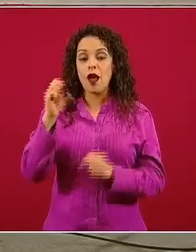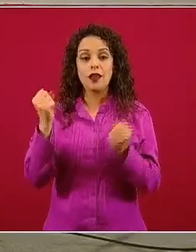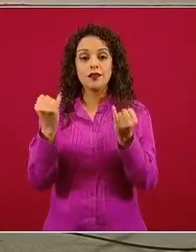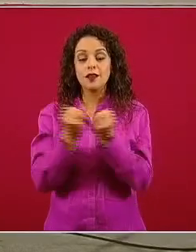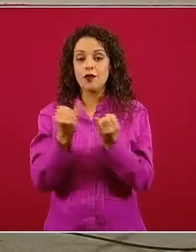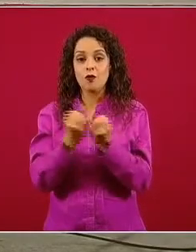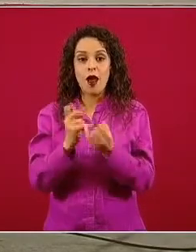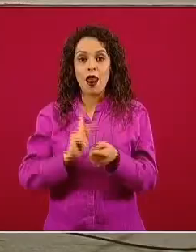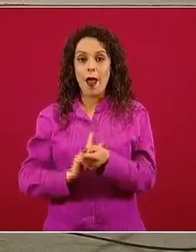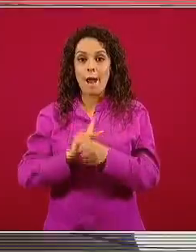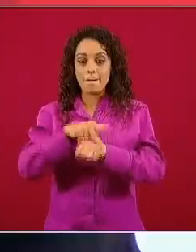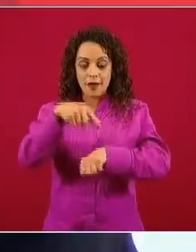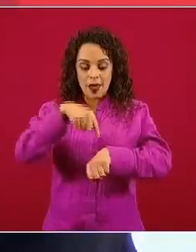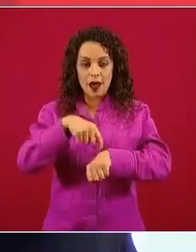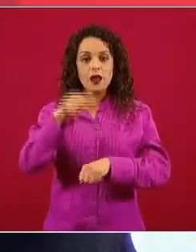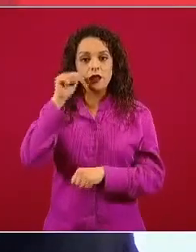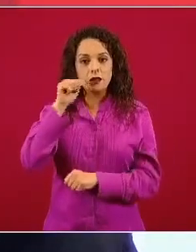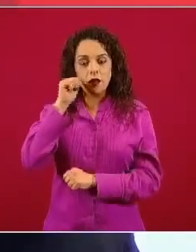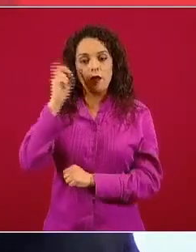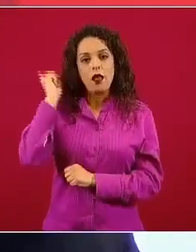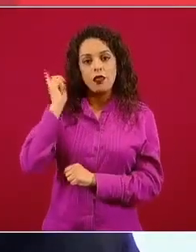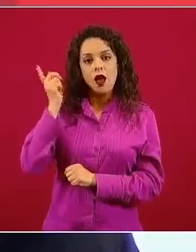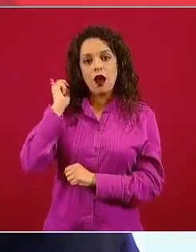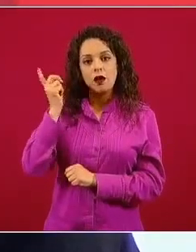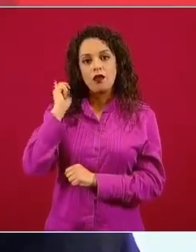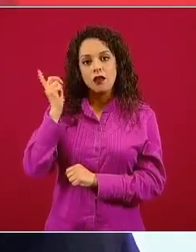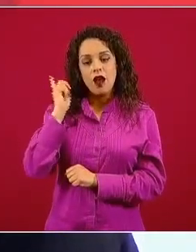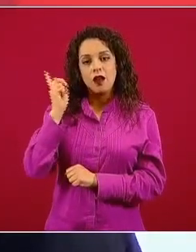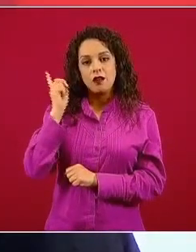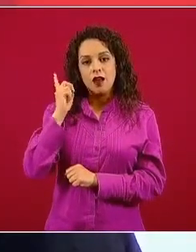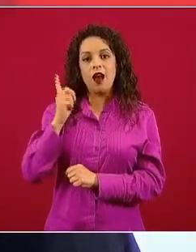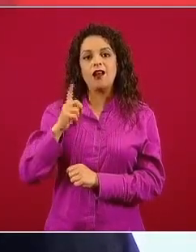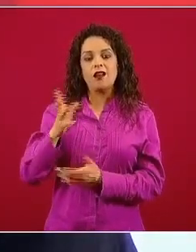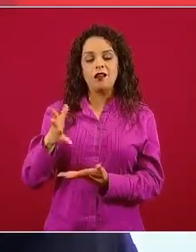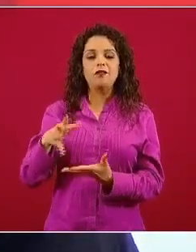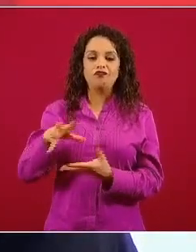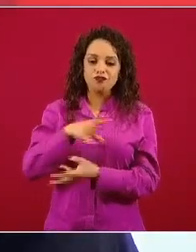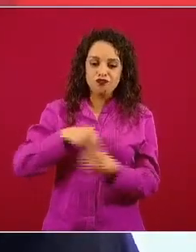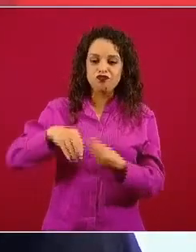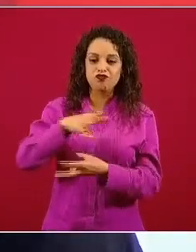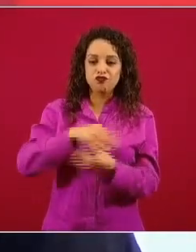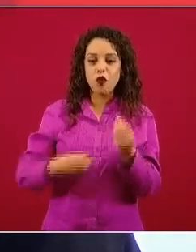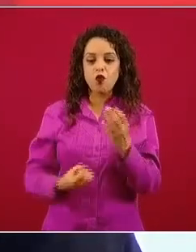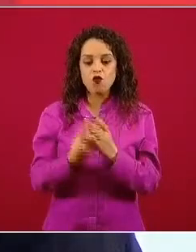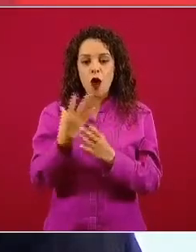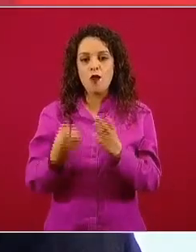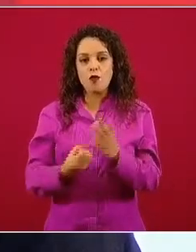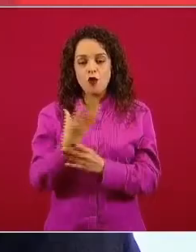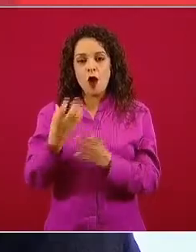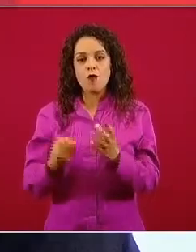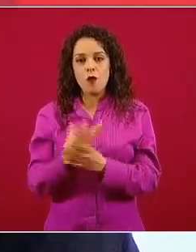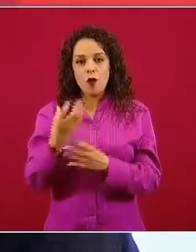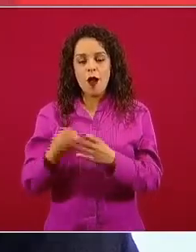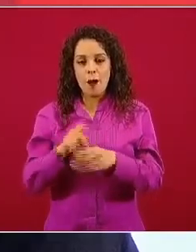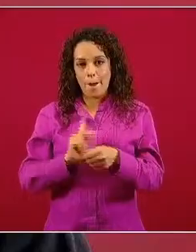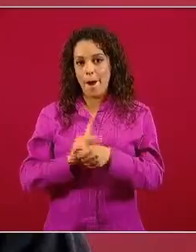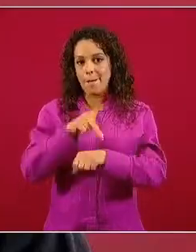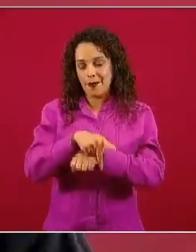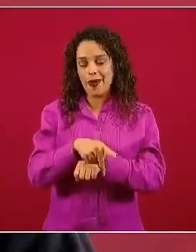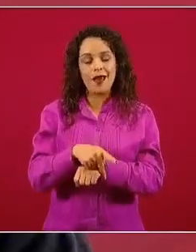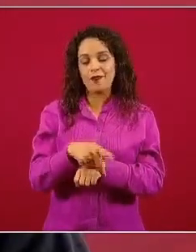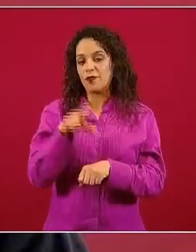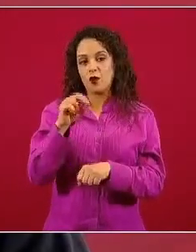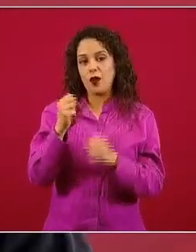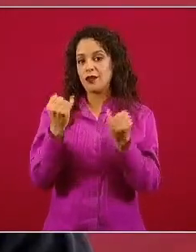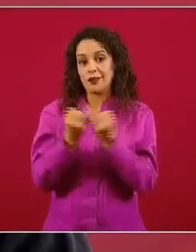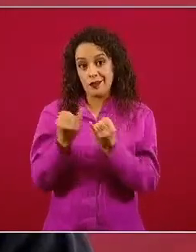con día se están descamando y rápidamente las estoy recuperando, digamos que no son altamente especializadas, pero cuando tengo células altamente especializadas